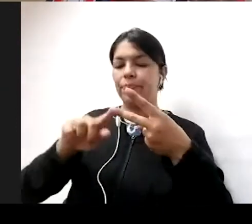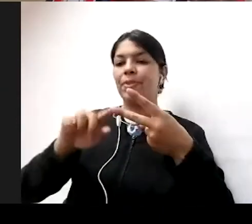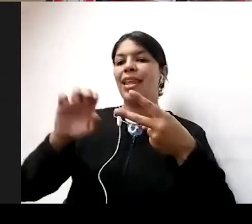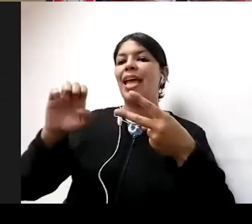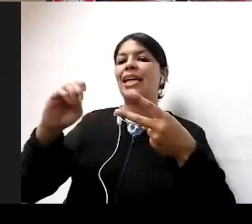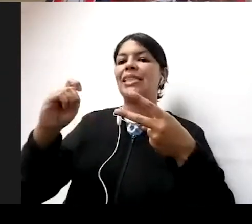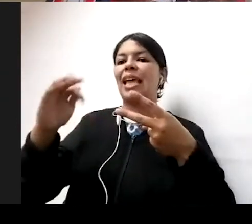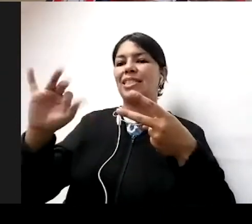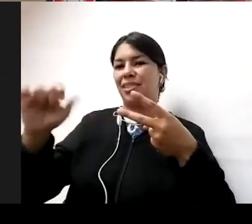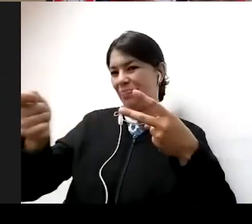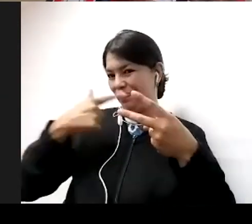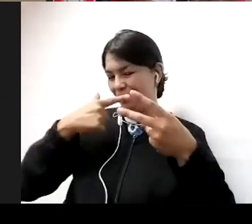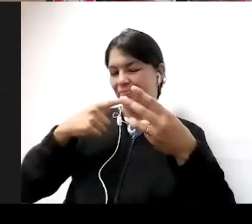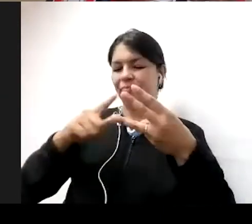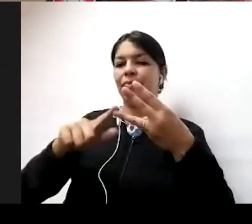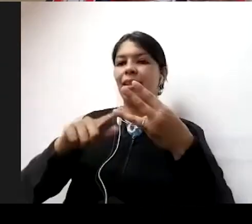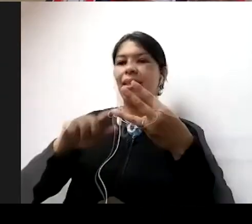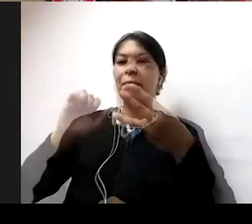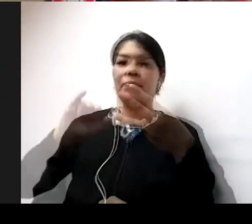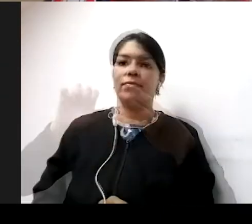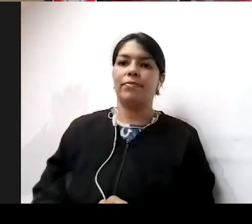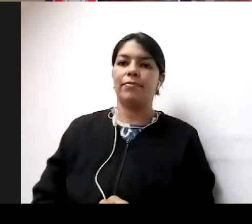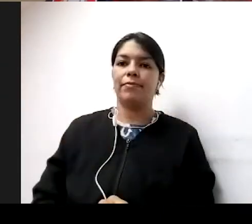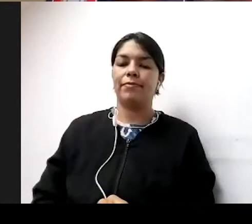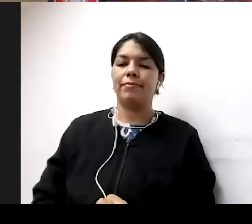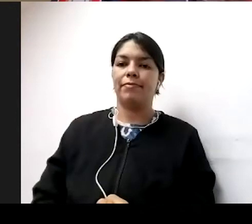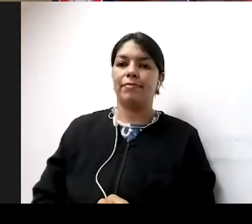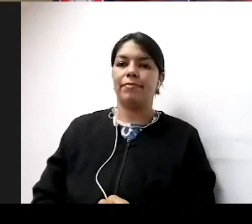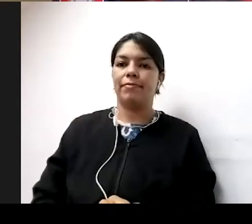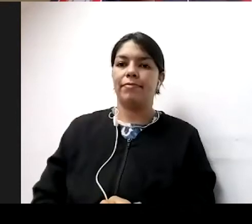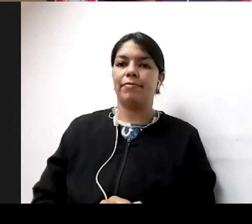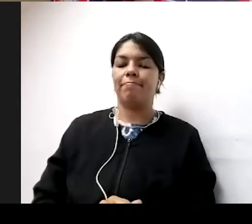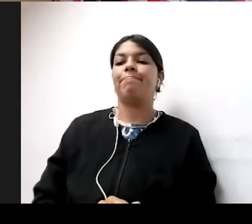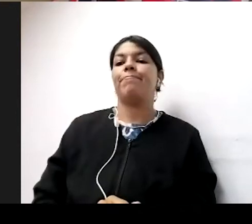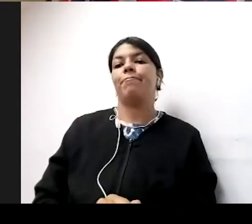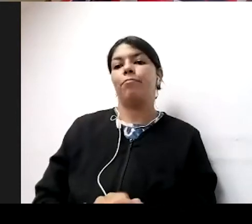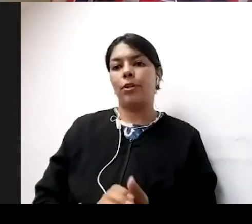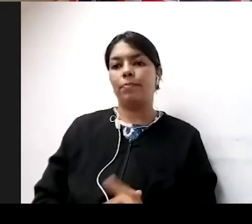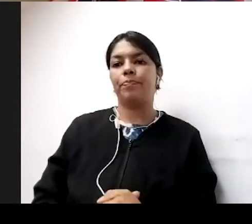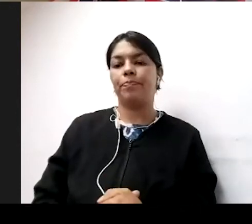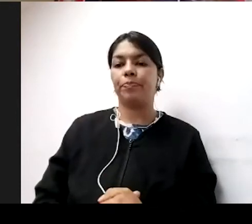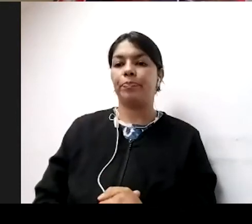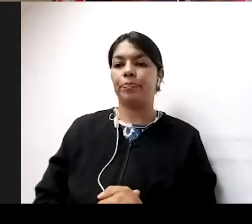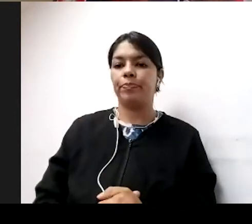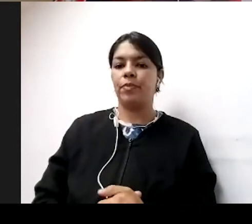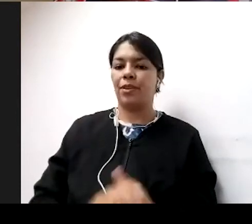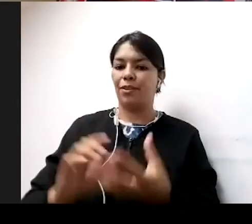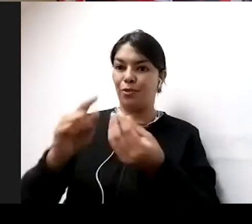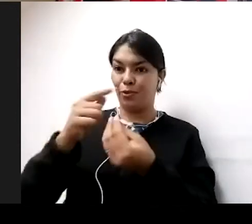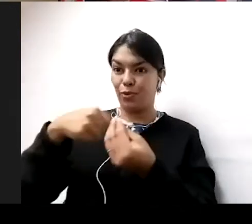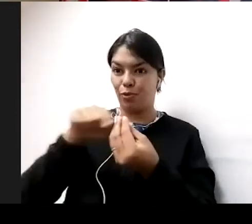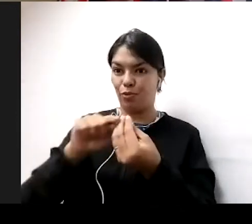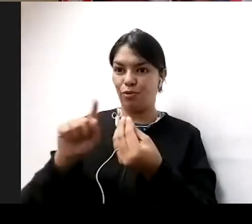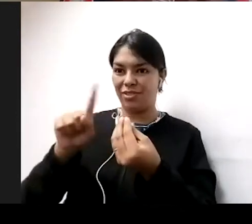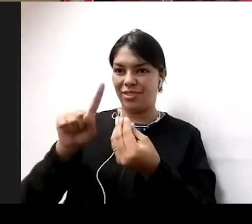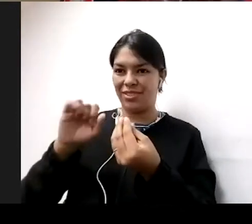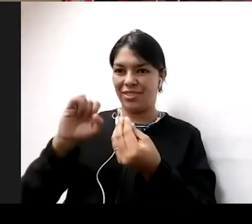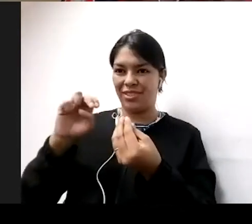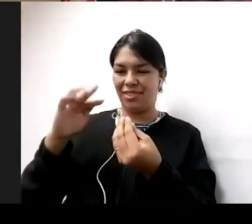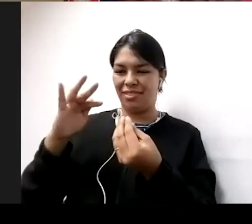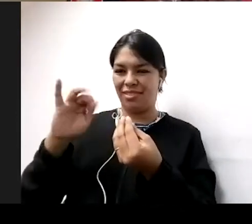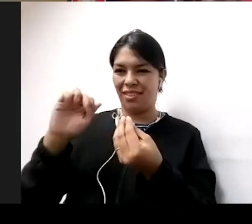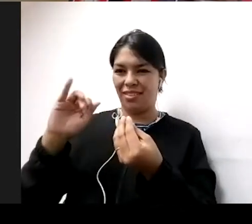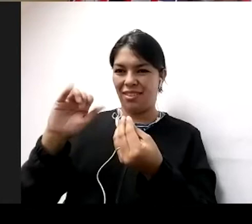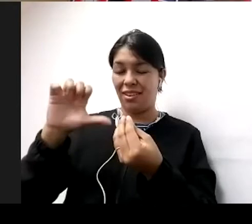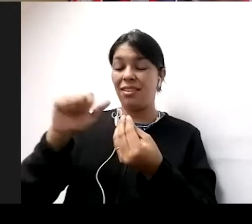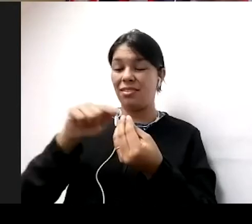líquido, el polvo de ángel, la ketamina. Bueno, hay otro tipo de sustancias que también se consumen